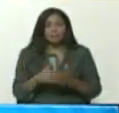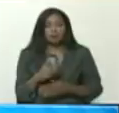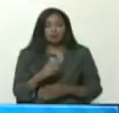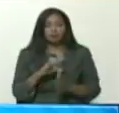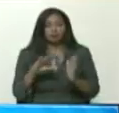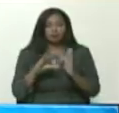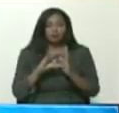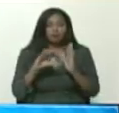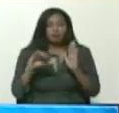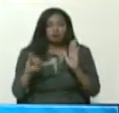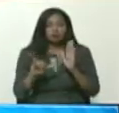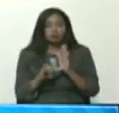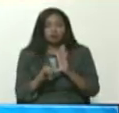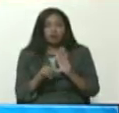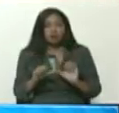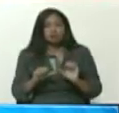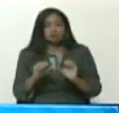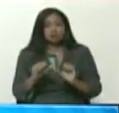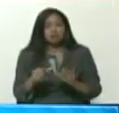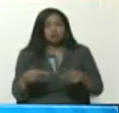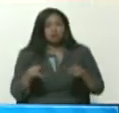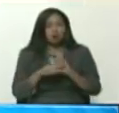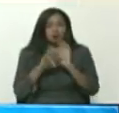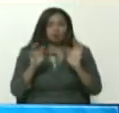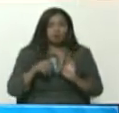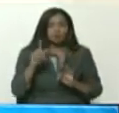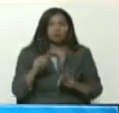constitucional, para seguir avanzando.